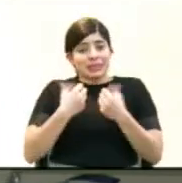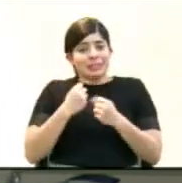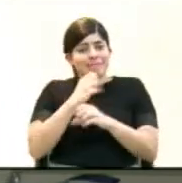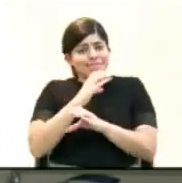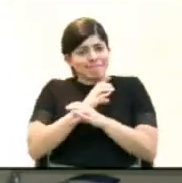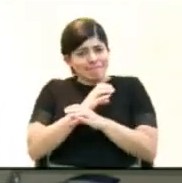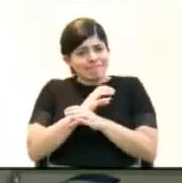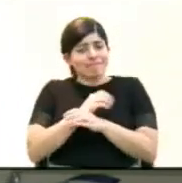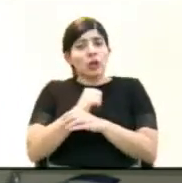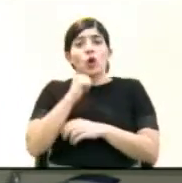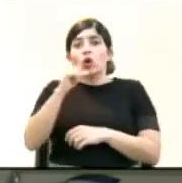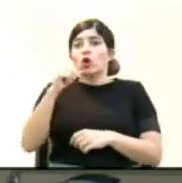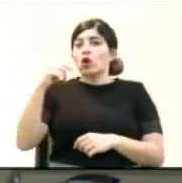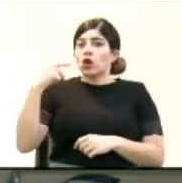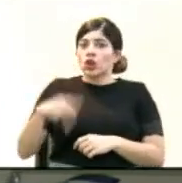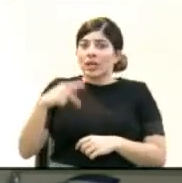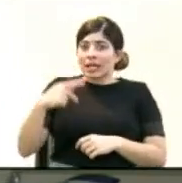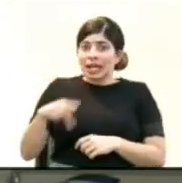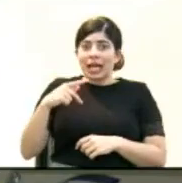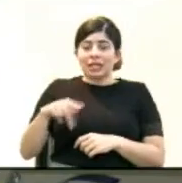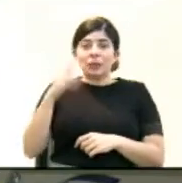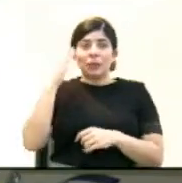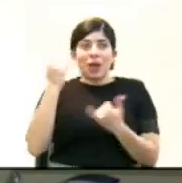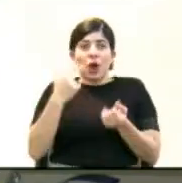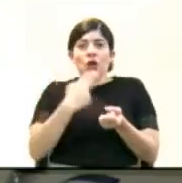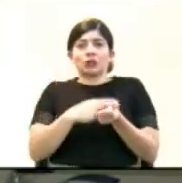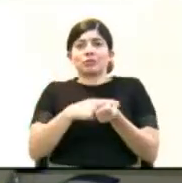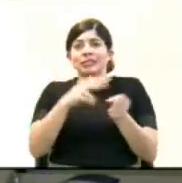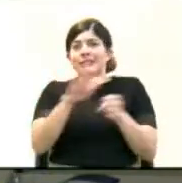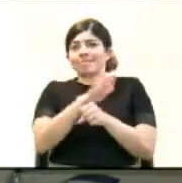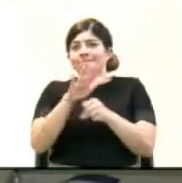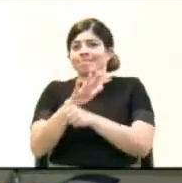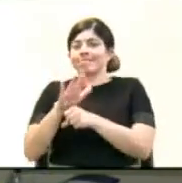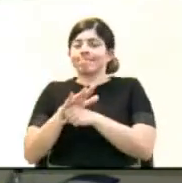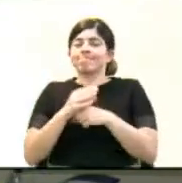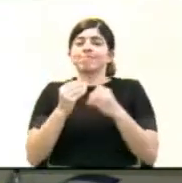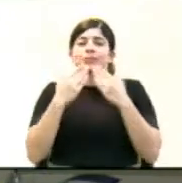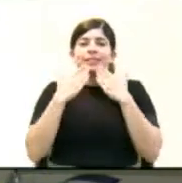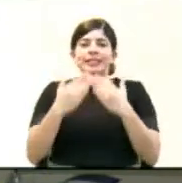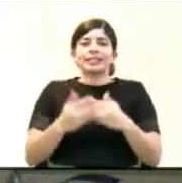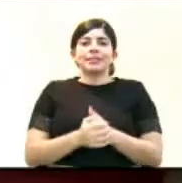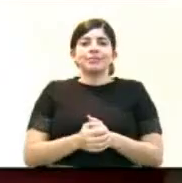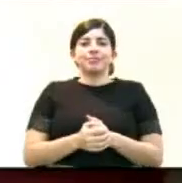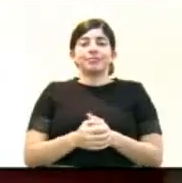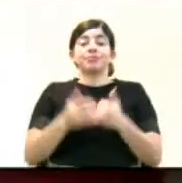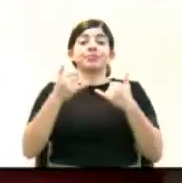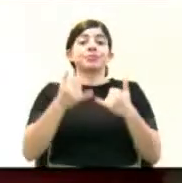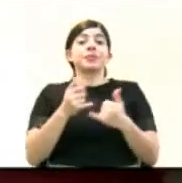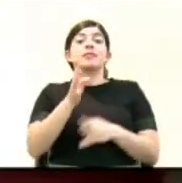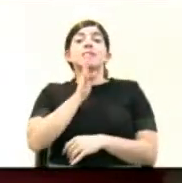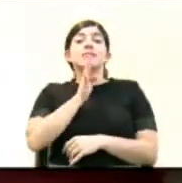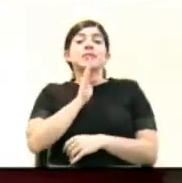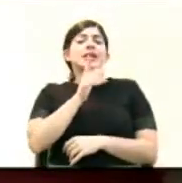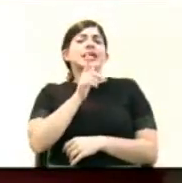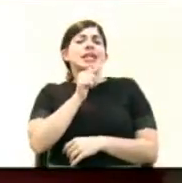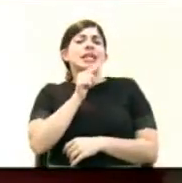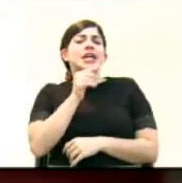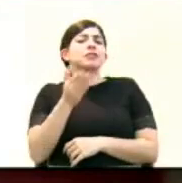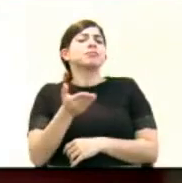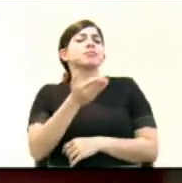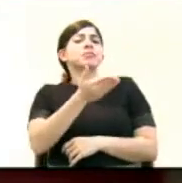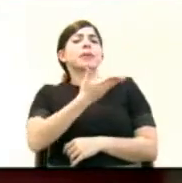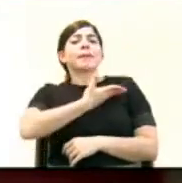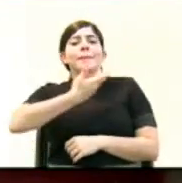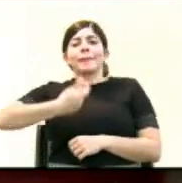se exponga a riesgos innecesarios debido a la saturación hospitalaria. Muchas gracias. A continuación, cedemos el uso a la palabra